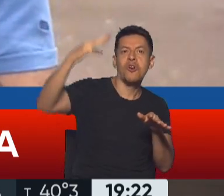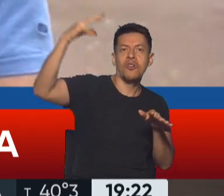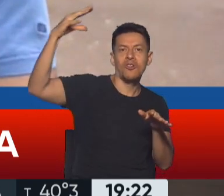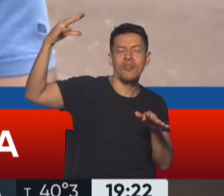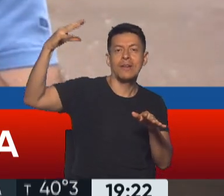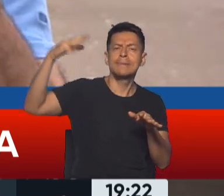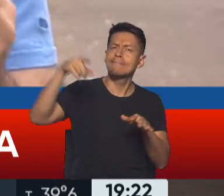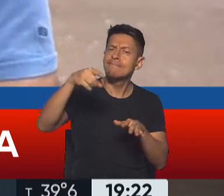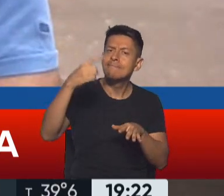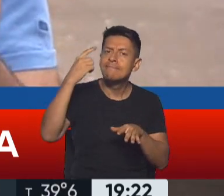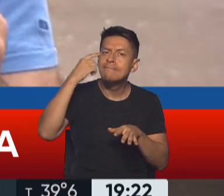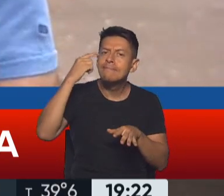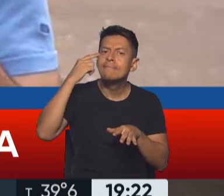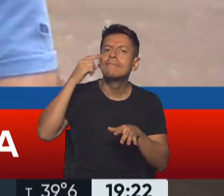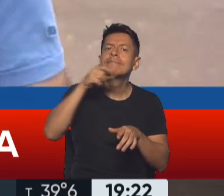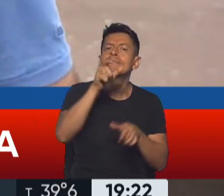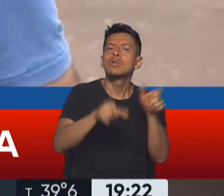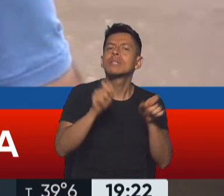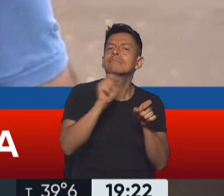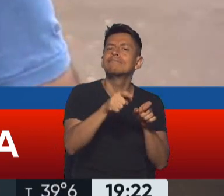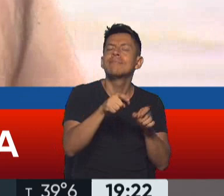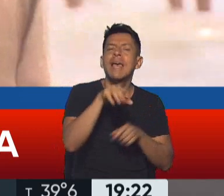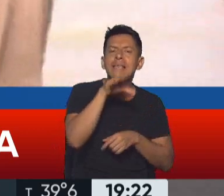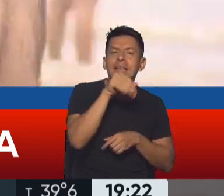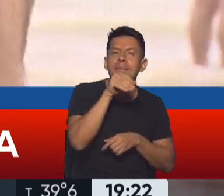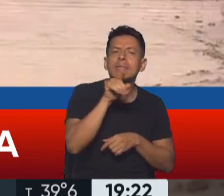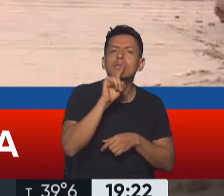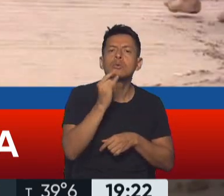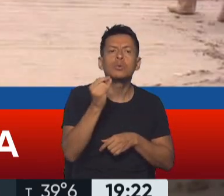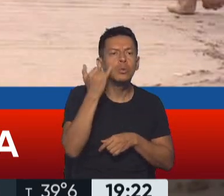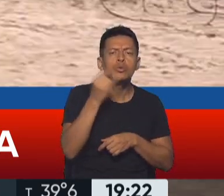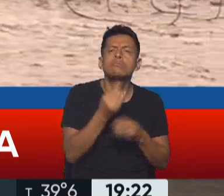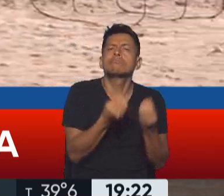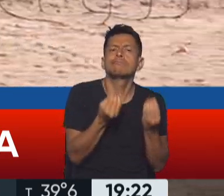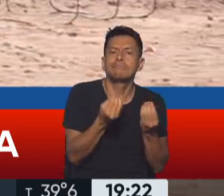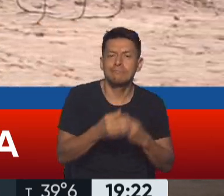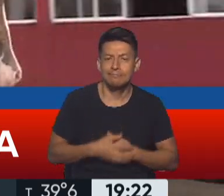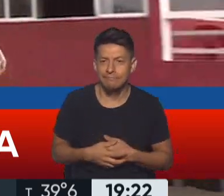se imaginan lo que hicieron los veraneantes de San Clemente del Tuyú?